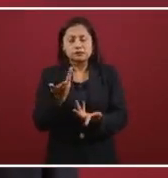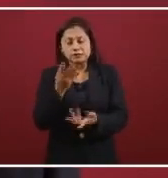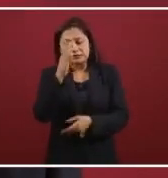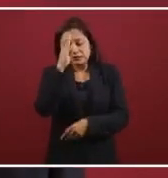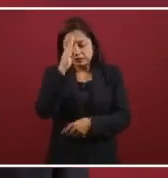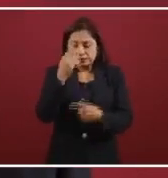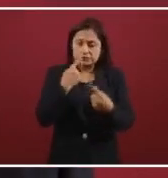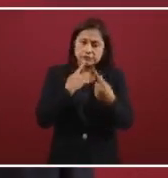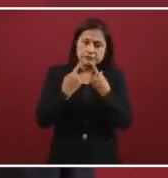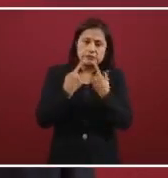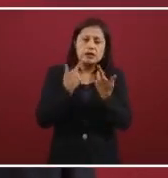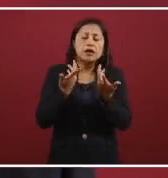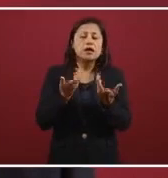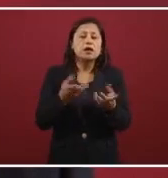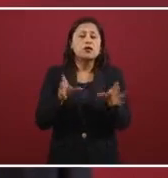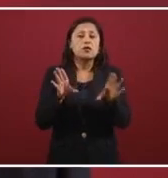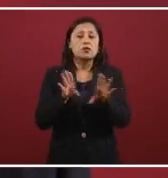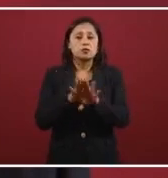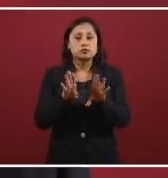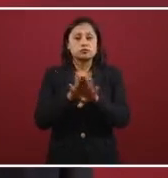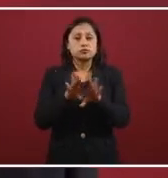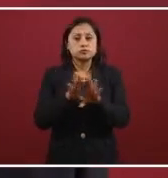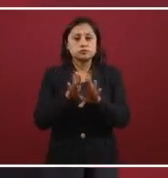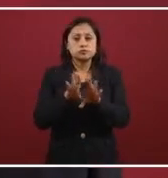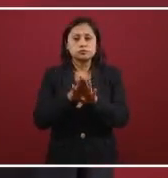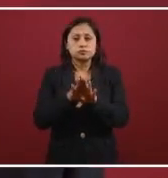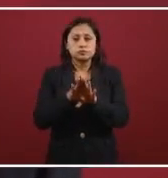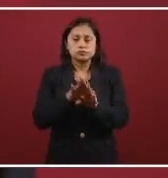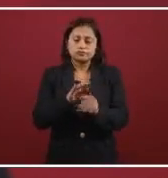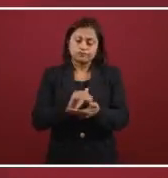entre comillas, el aumento en el precio